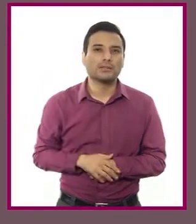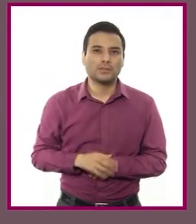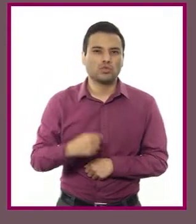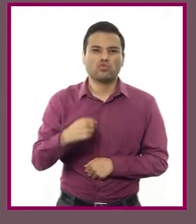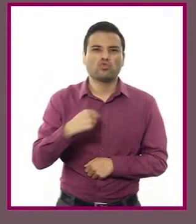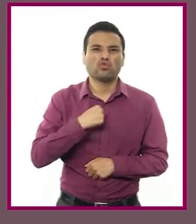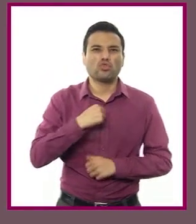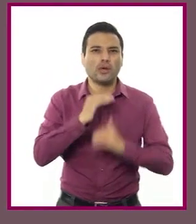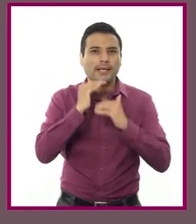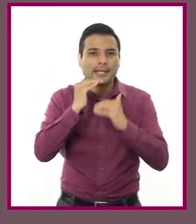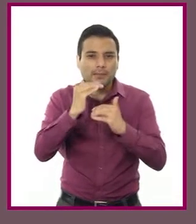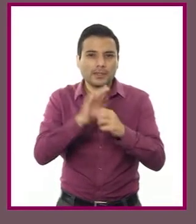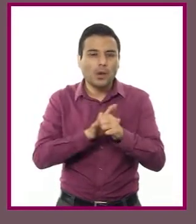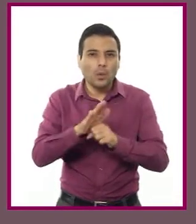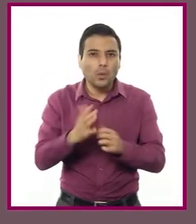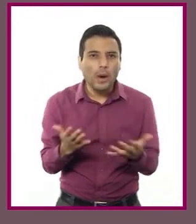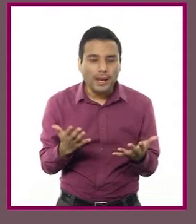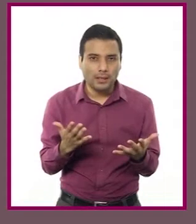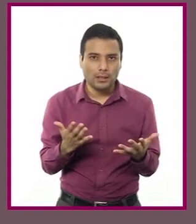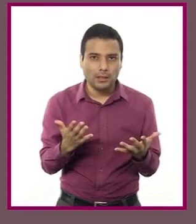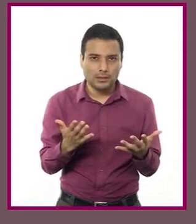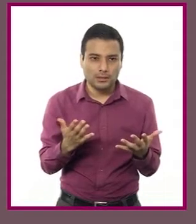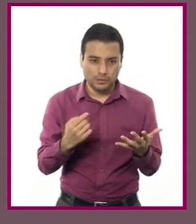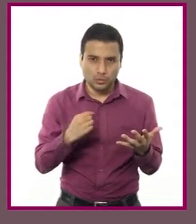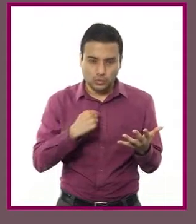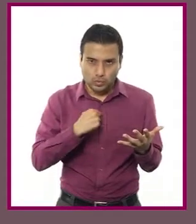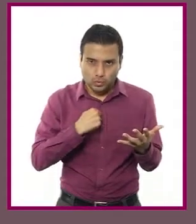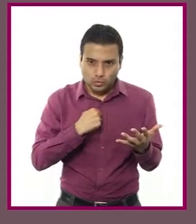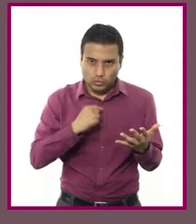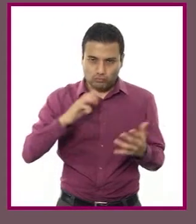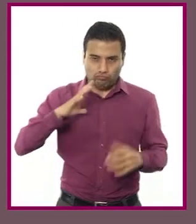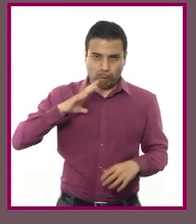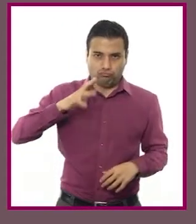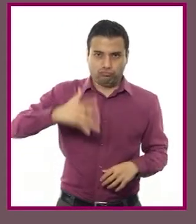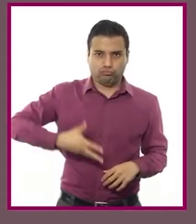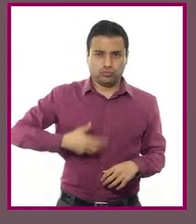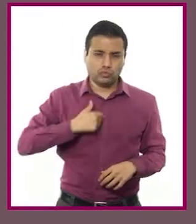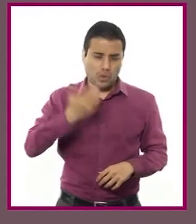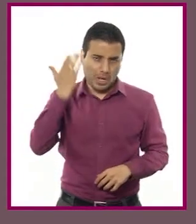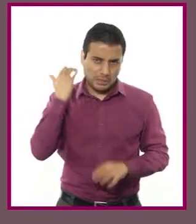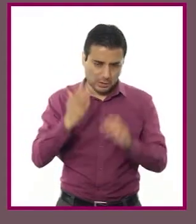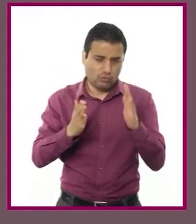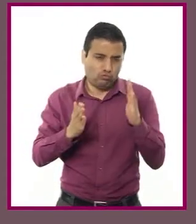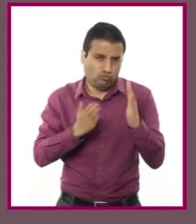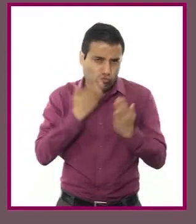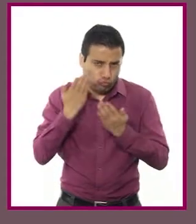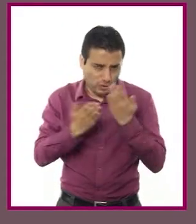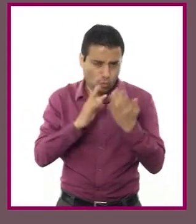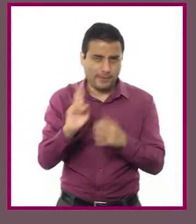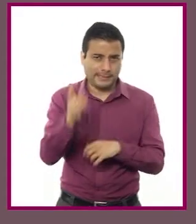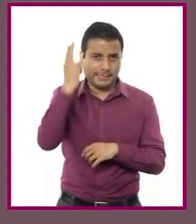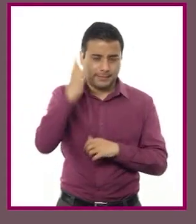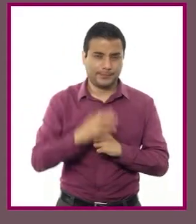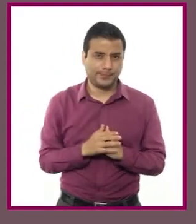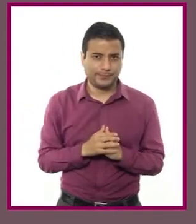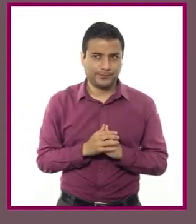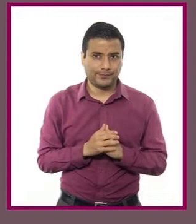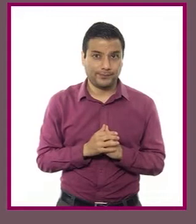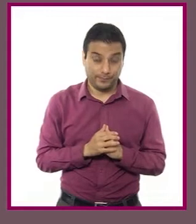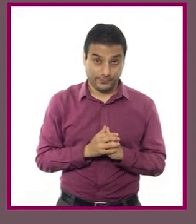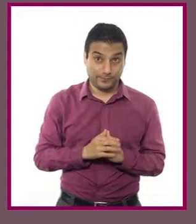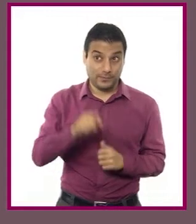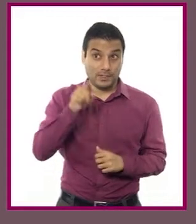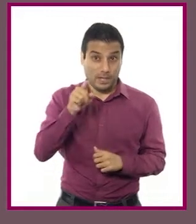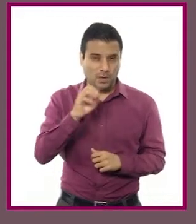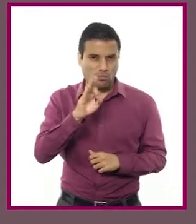límites. Mi yo es grande. Por entonces estaba estudiando en la universidad. Allí uno no puede comprobar lo que